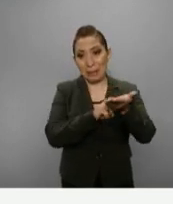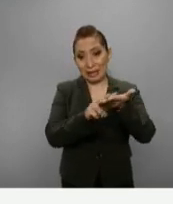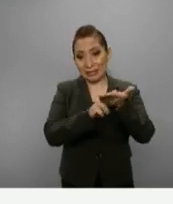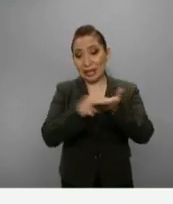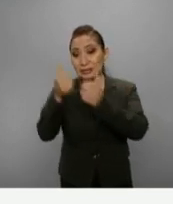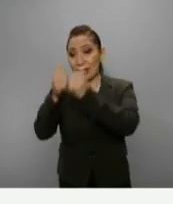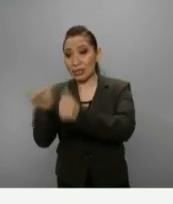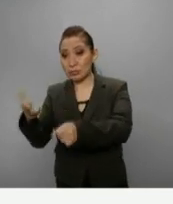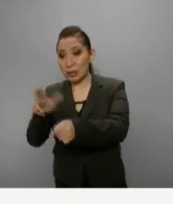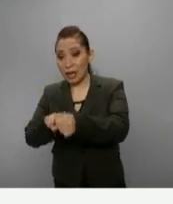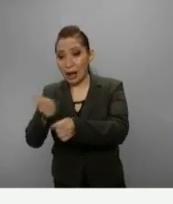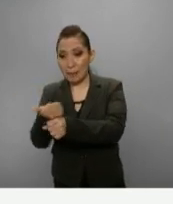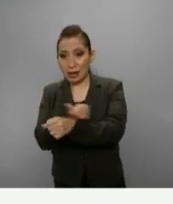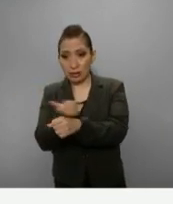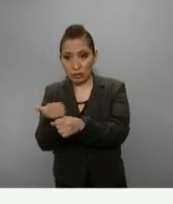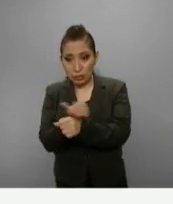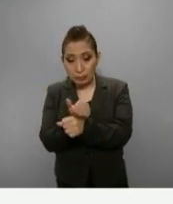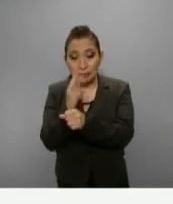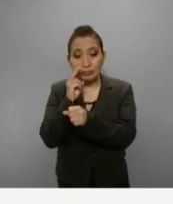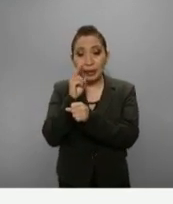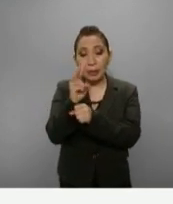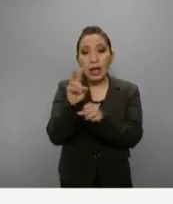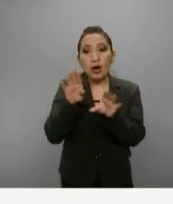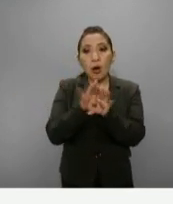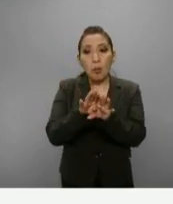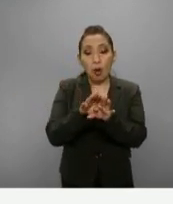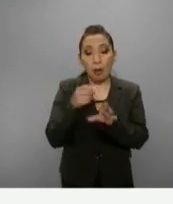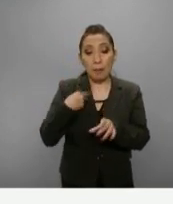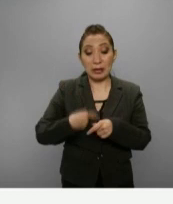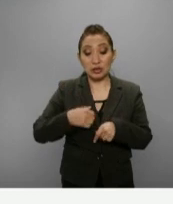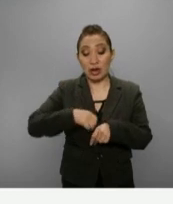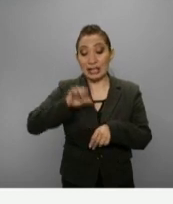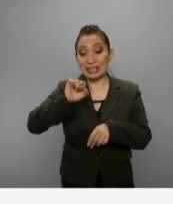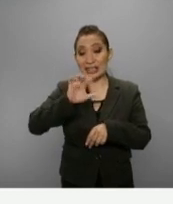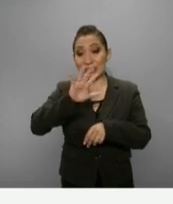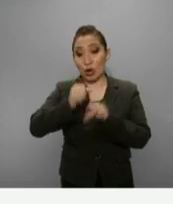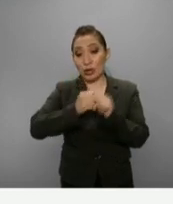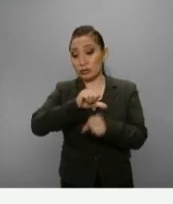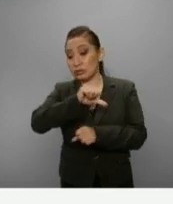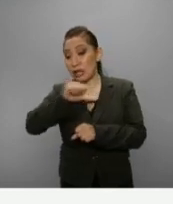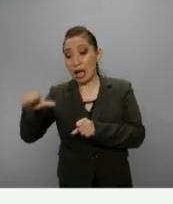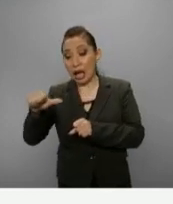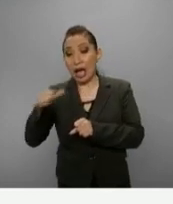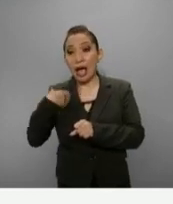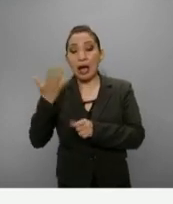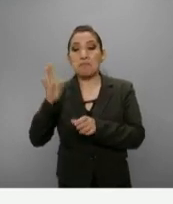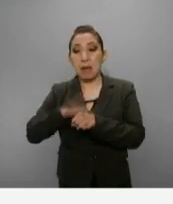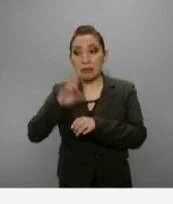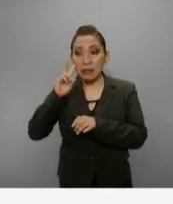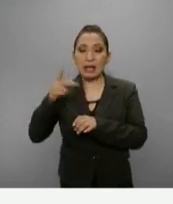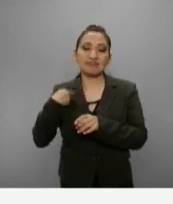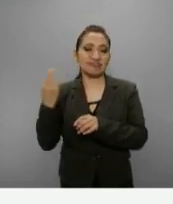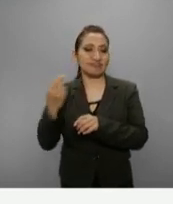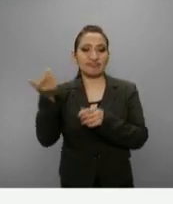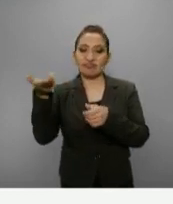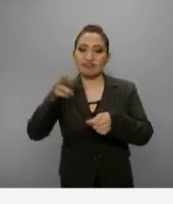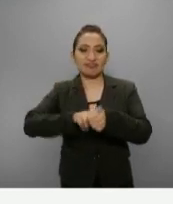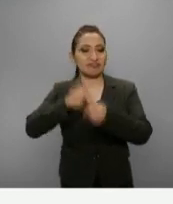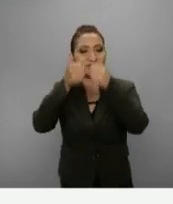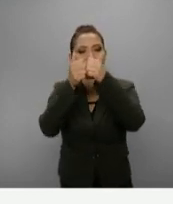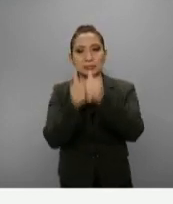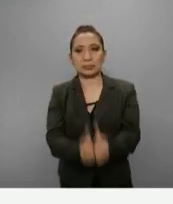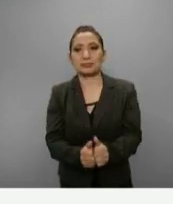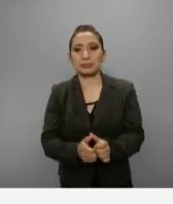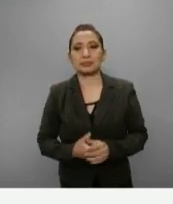o pacientes graves en función de la edad, y vemos cómo también los mayores de 65 años día con día empieza a